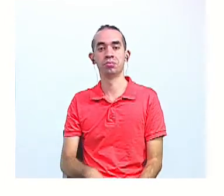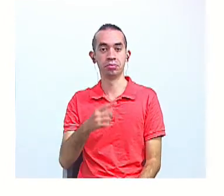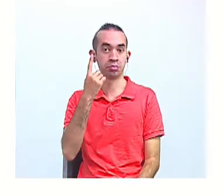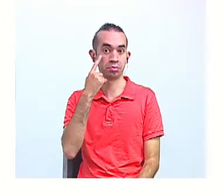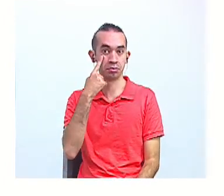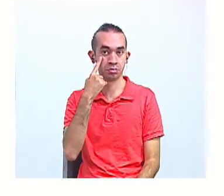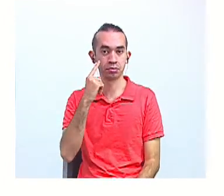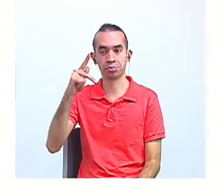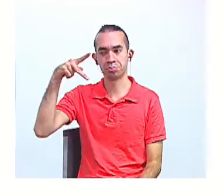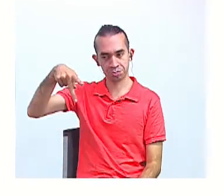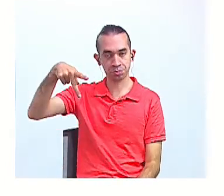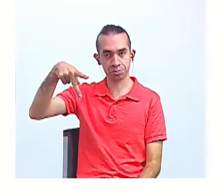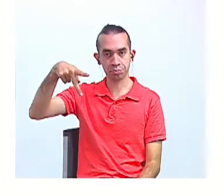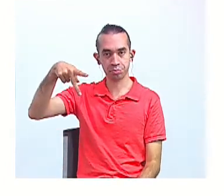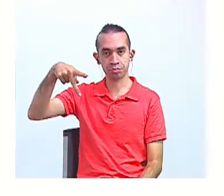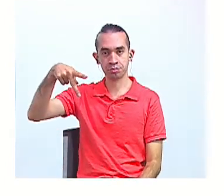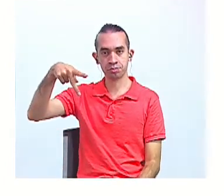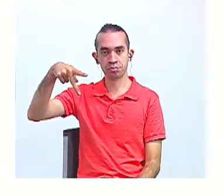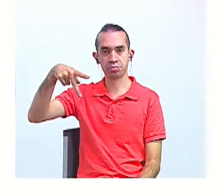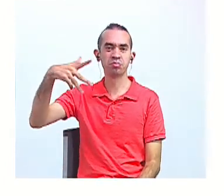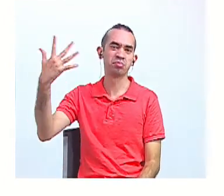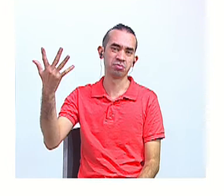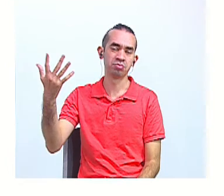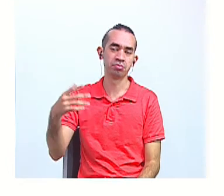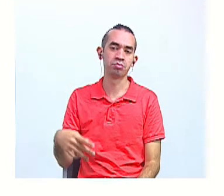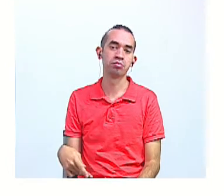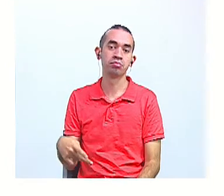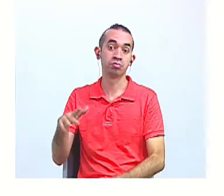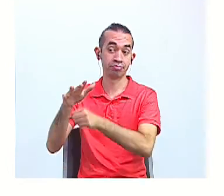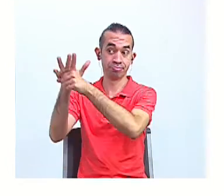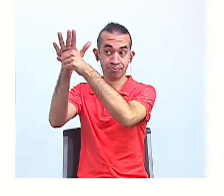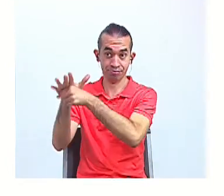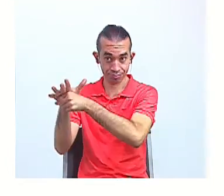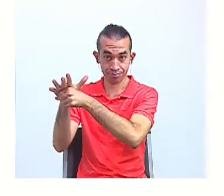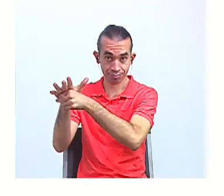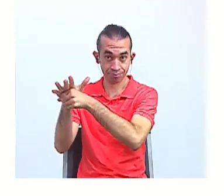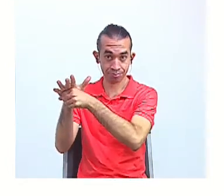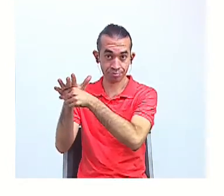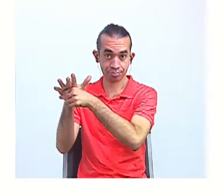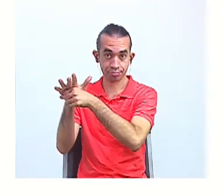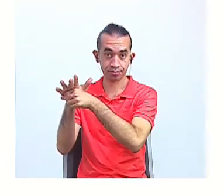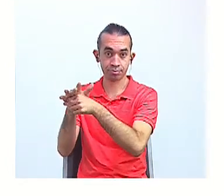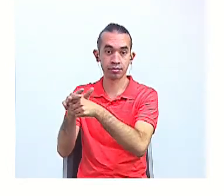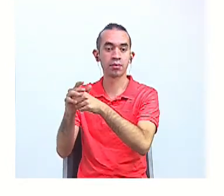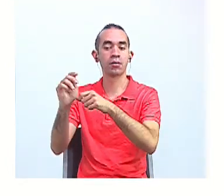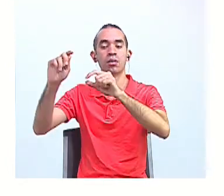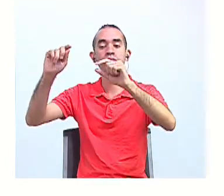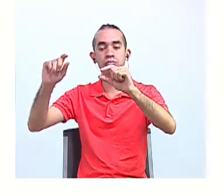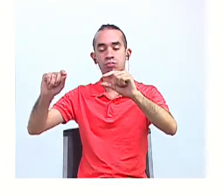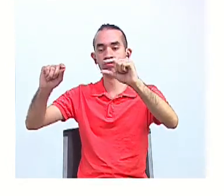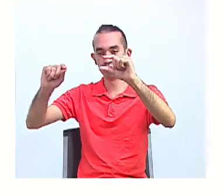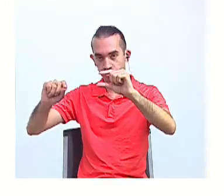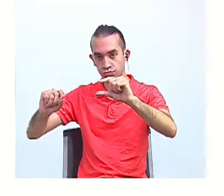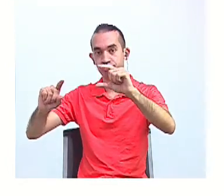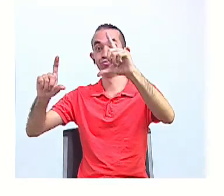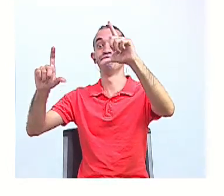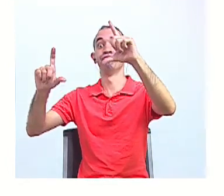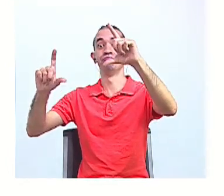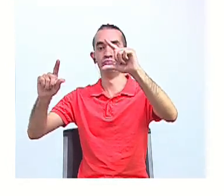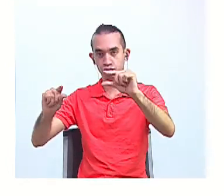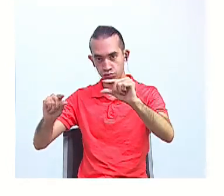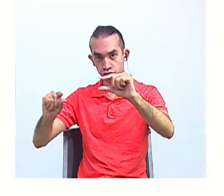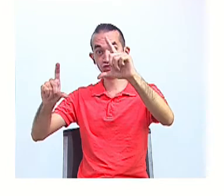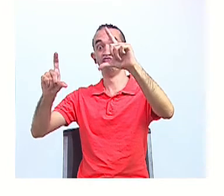izquierdo, la P, podríamos decir entonces que la presión es directamente proporcional a la